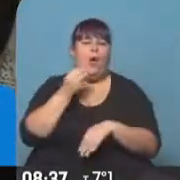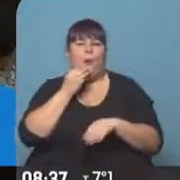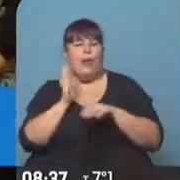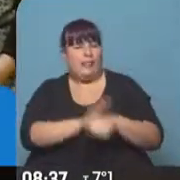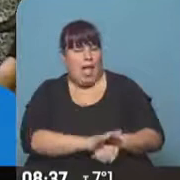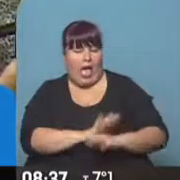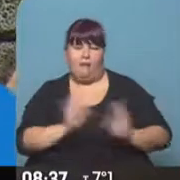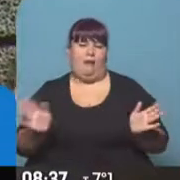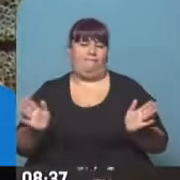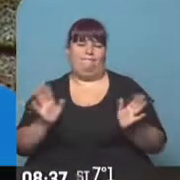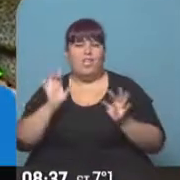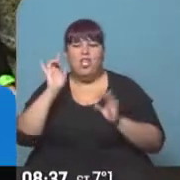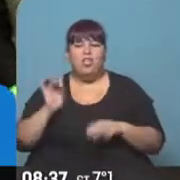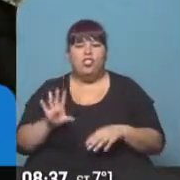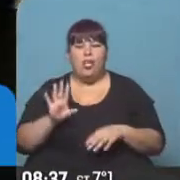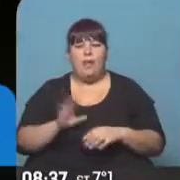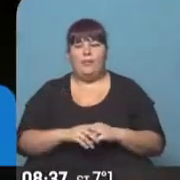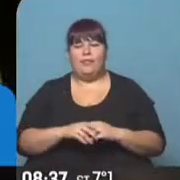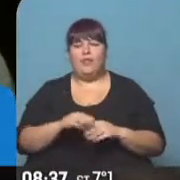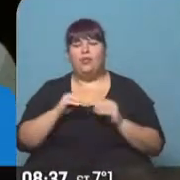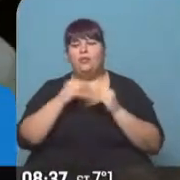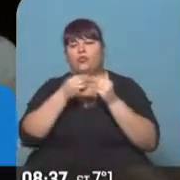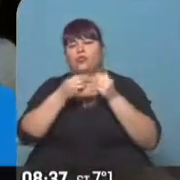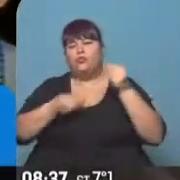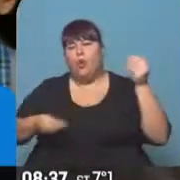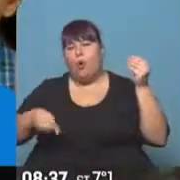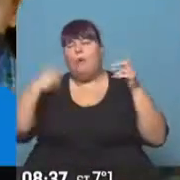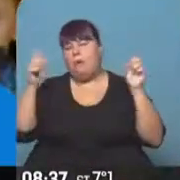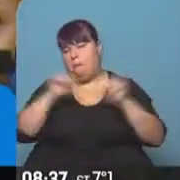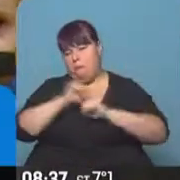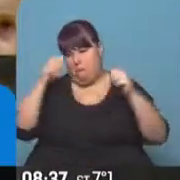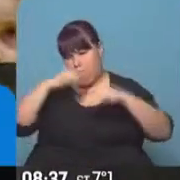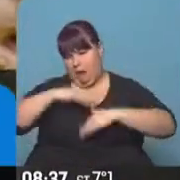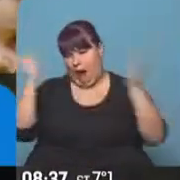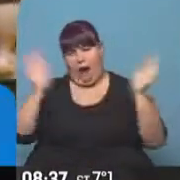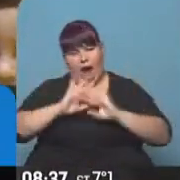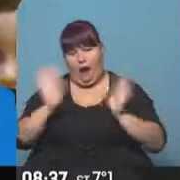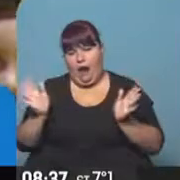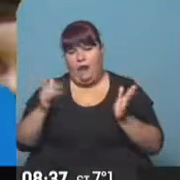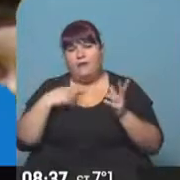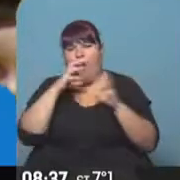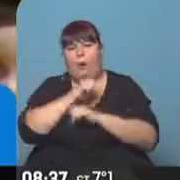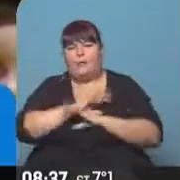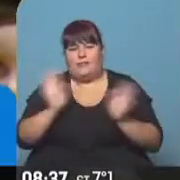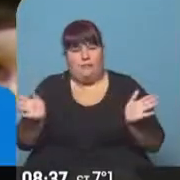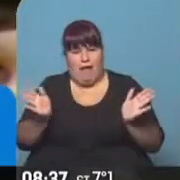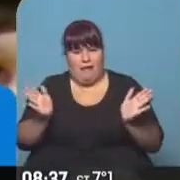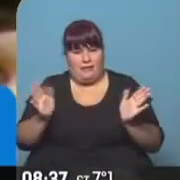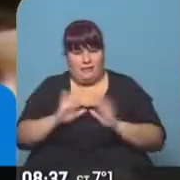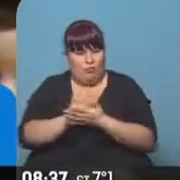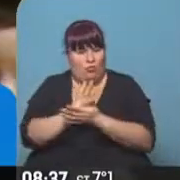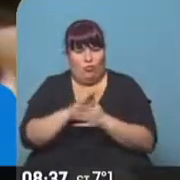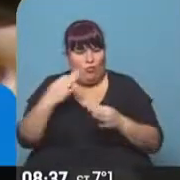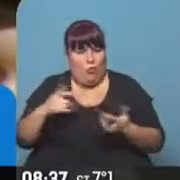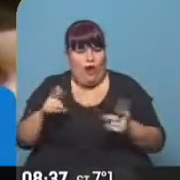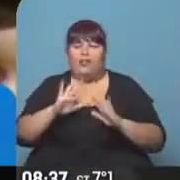ocultar, solamente acumular una bomba de tiempo que tarde o temprano no te vas a poder escapar. Entonces,